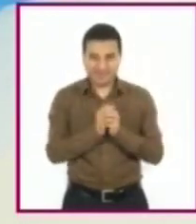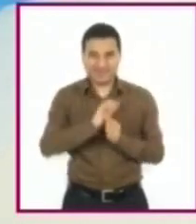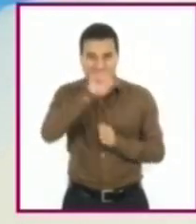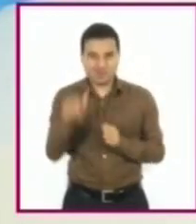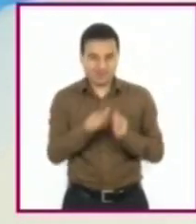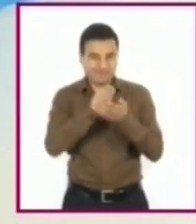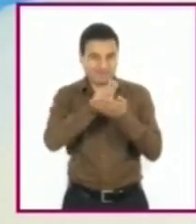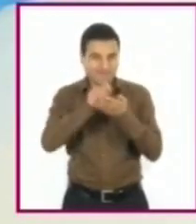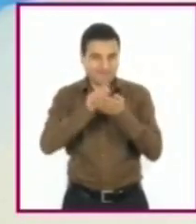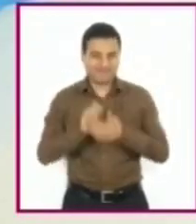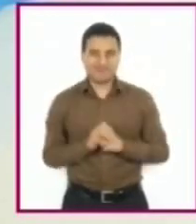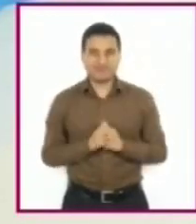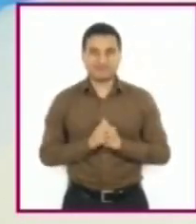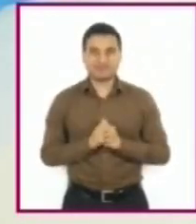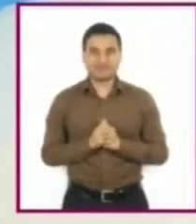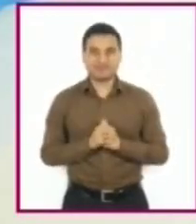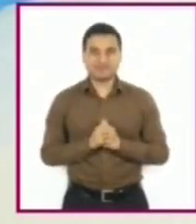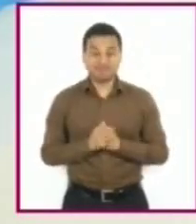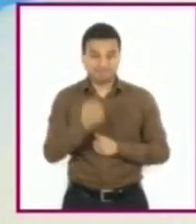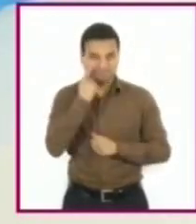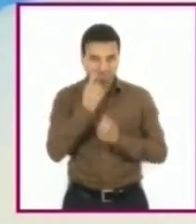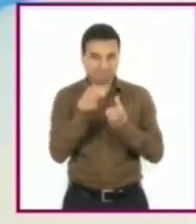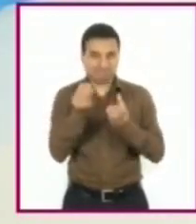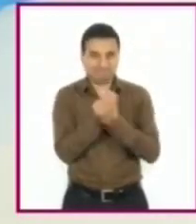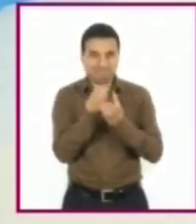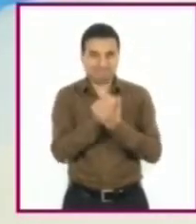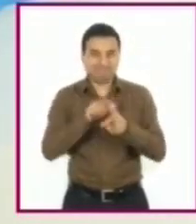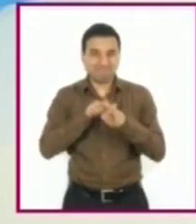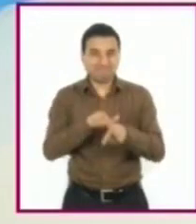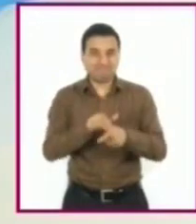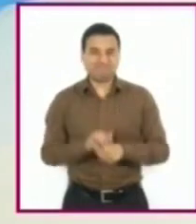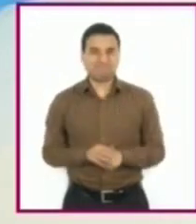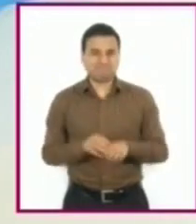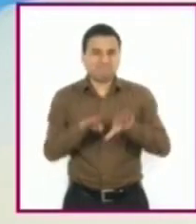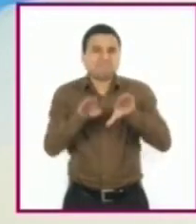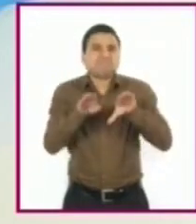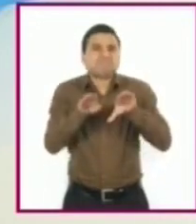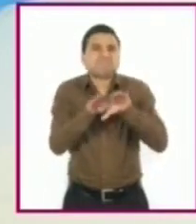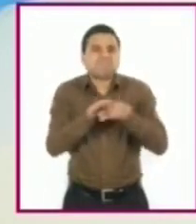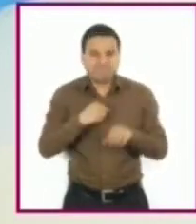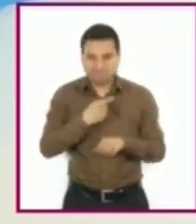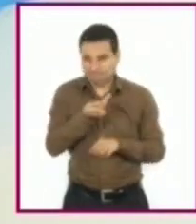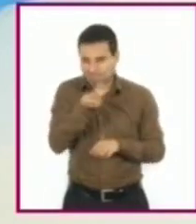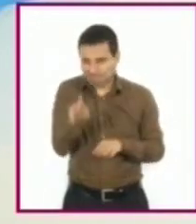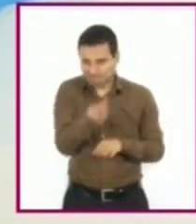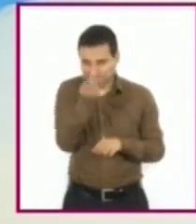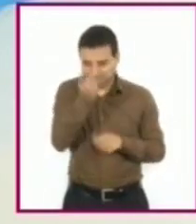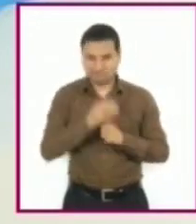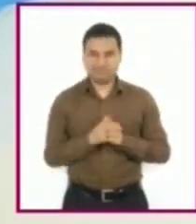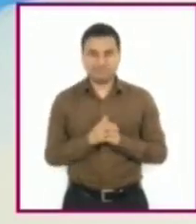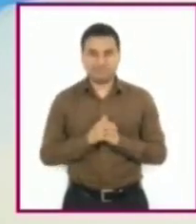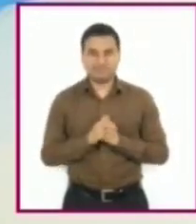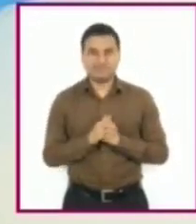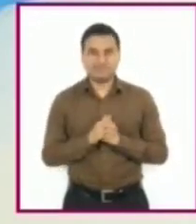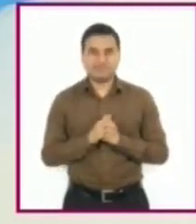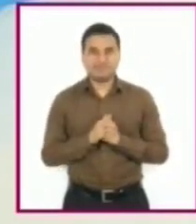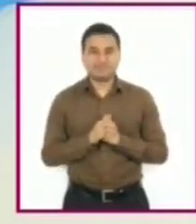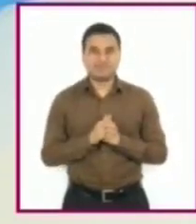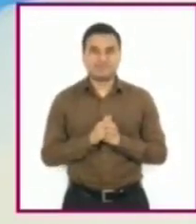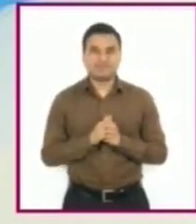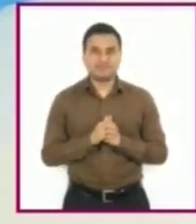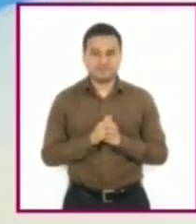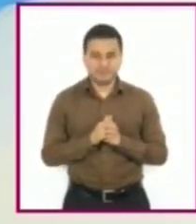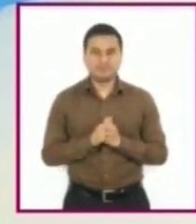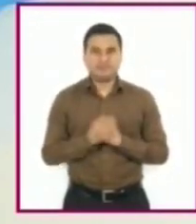en tu cuaderno. Continuemos la sesión de hoy con la siguiente interrogante. ¿Qué es lo primero que se viene